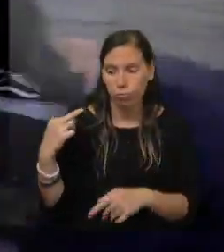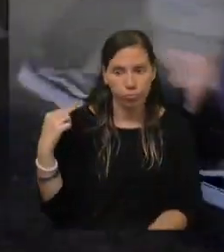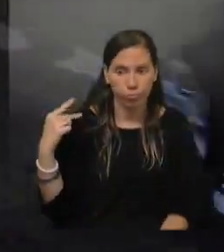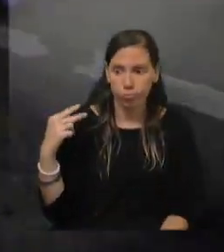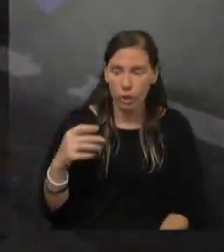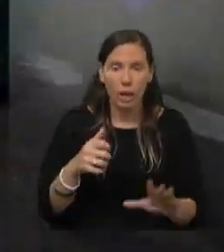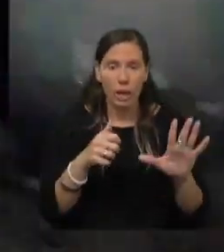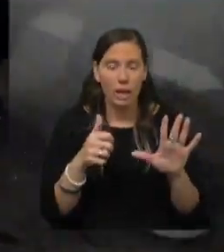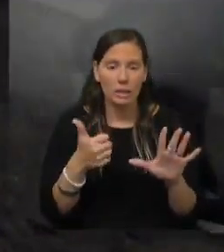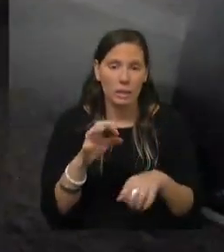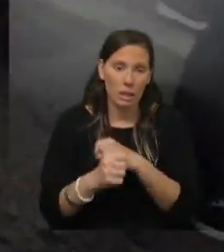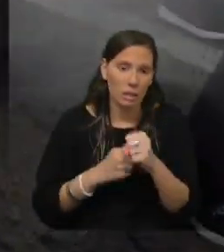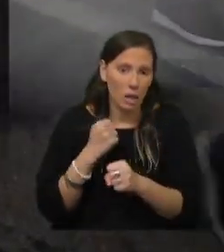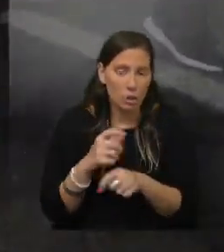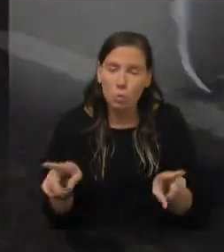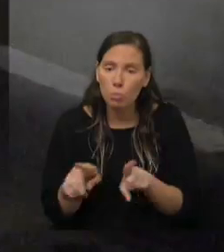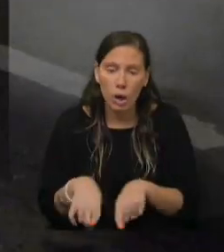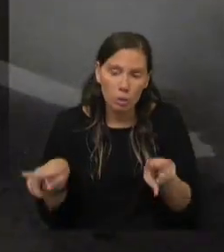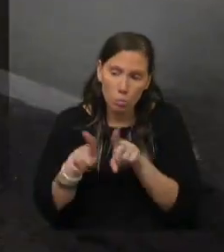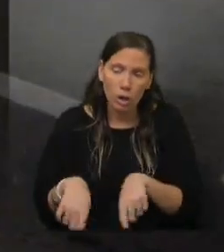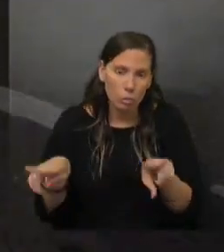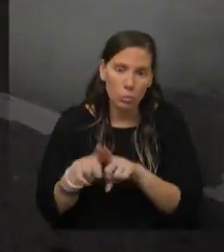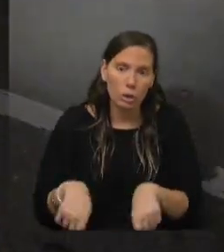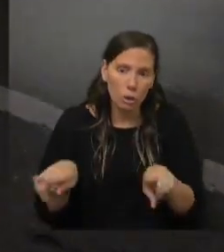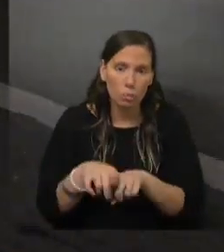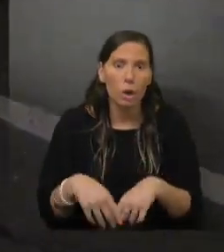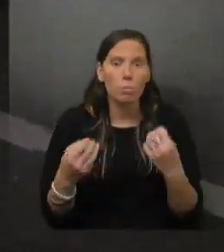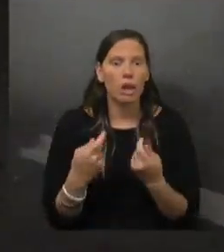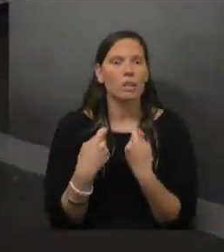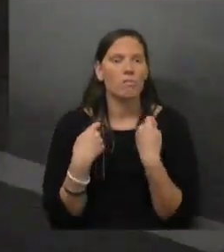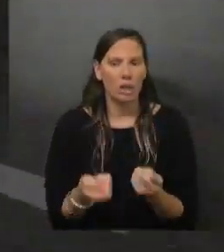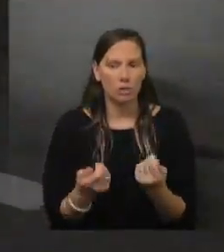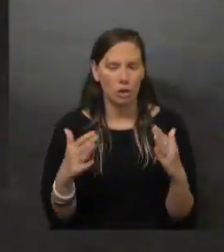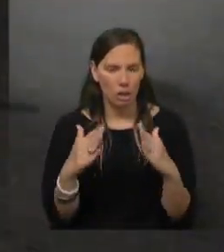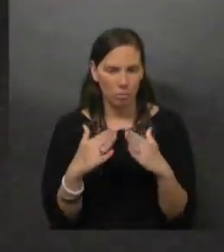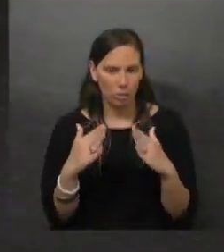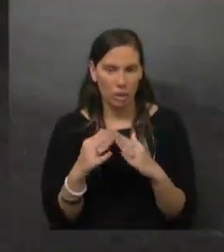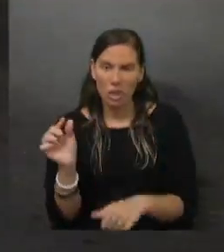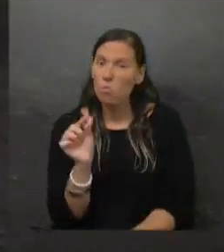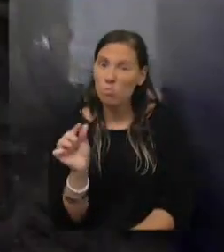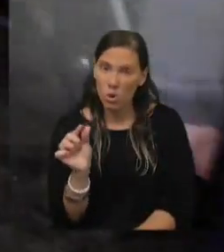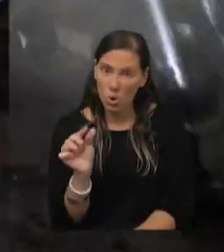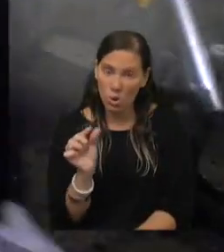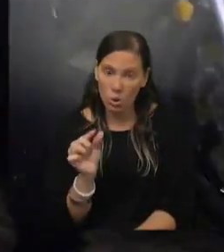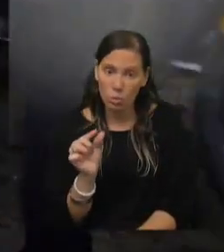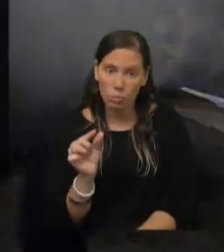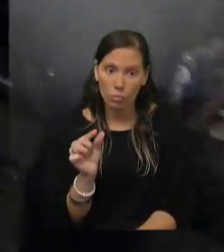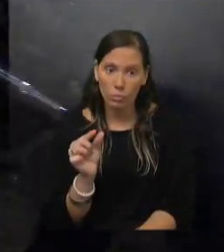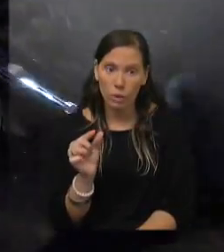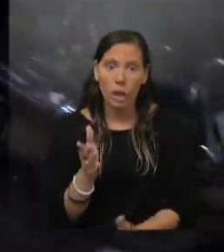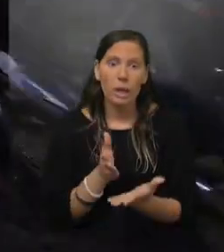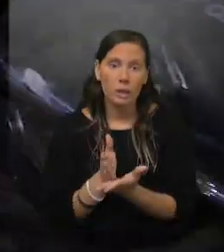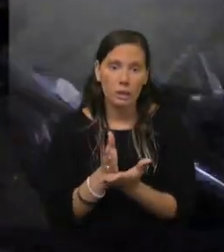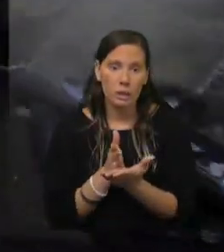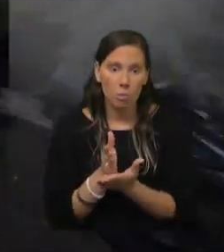en seis décadas en los mismos números y justamente es porque la la inversión en vivienda ha sido poca ha sido escasa y siempre se